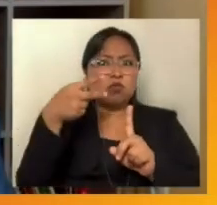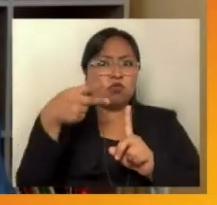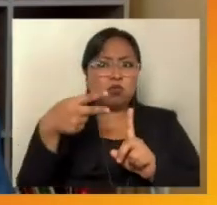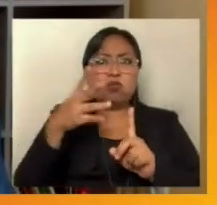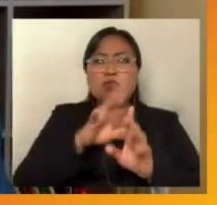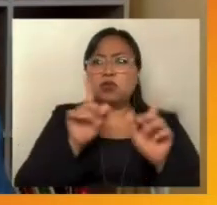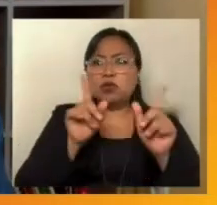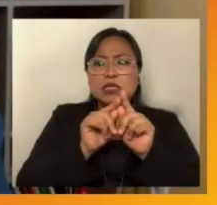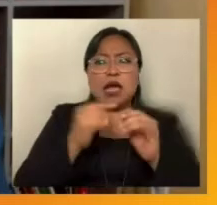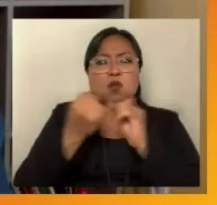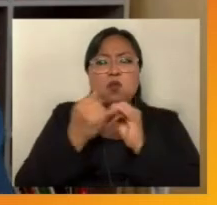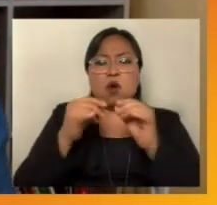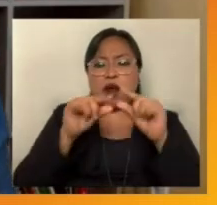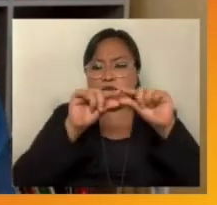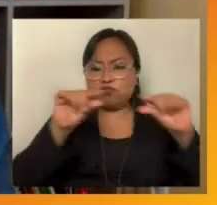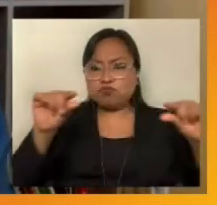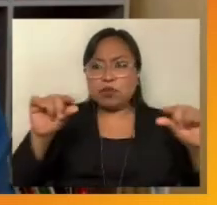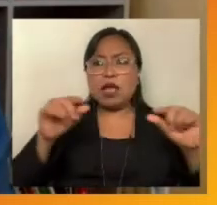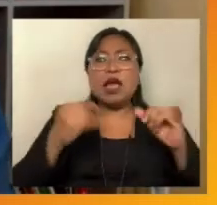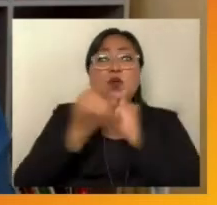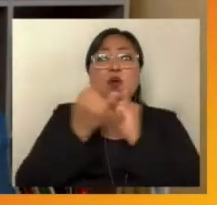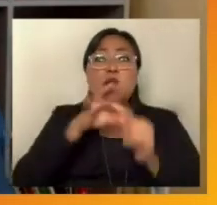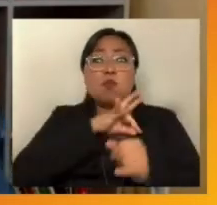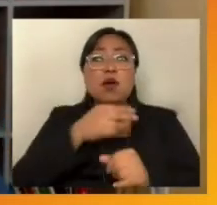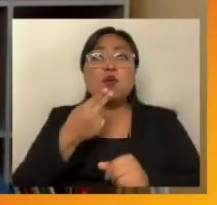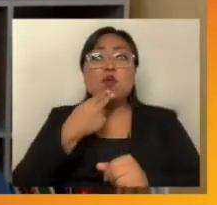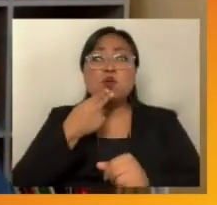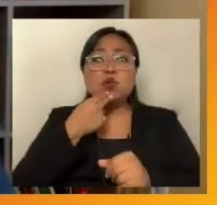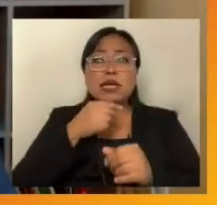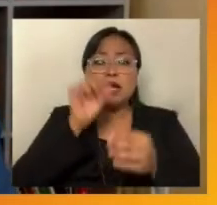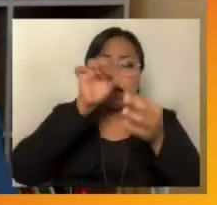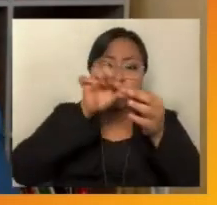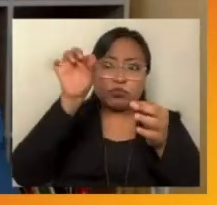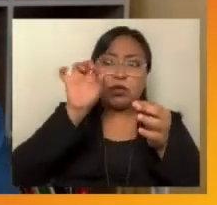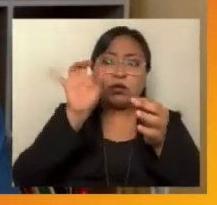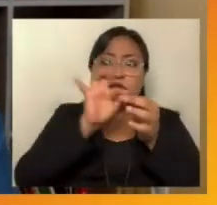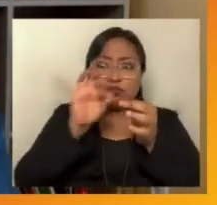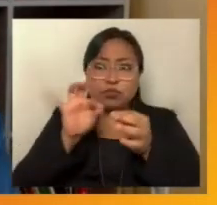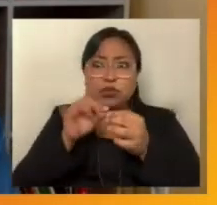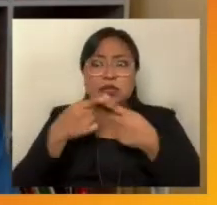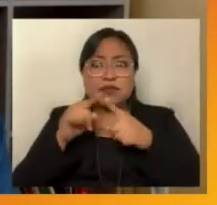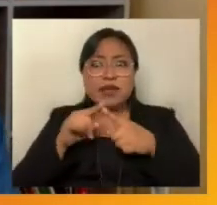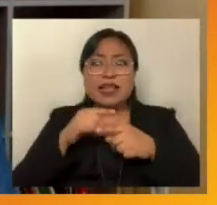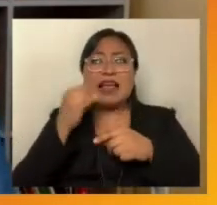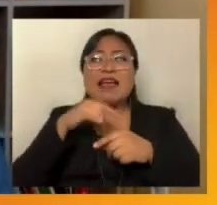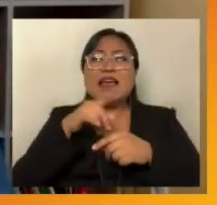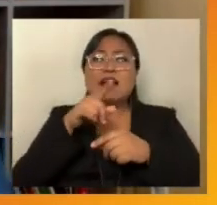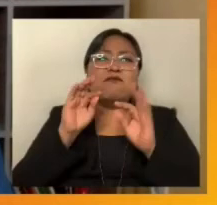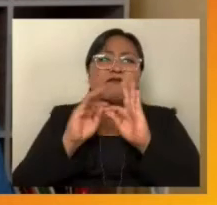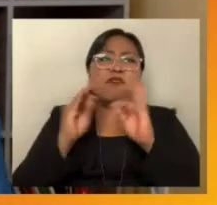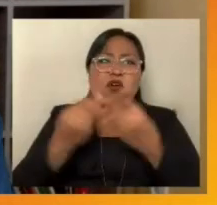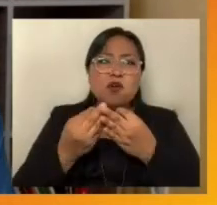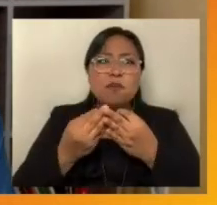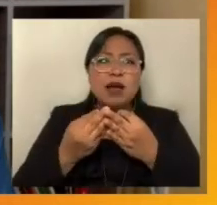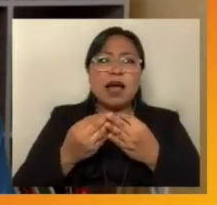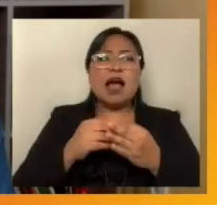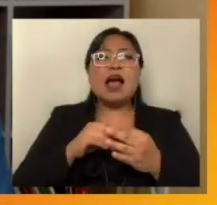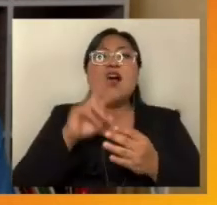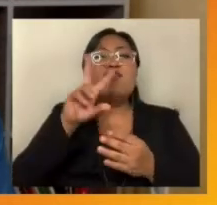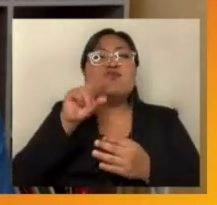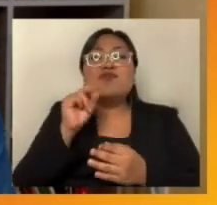y puedes usar emoticonos. Los emoticonos pueden ser muy